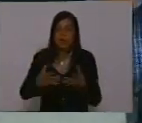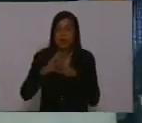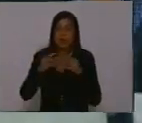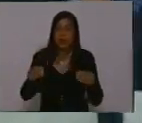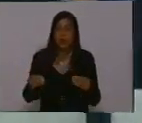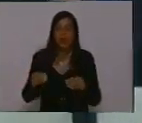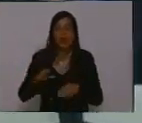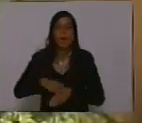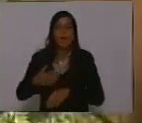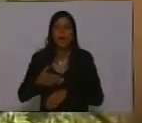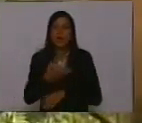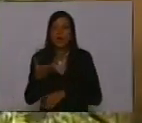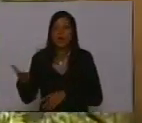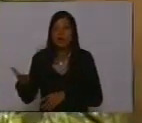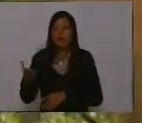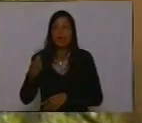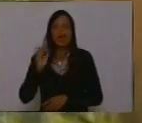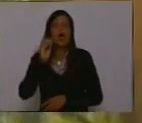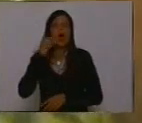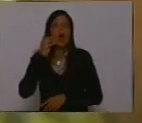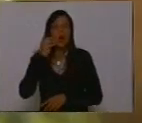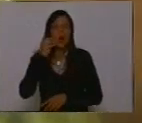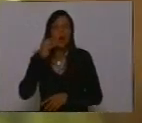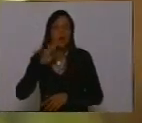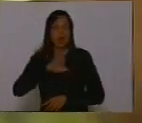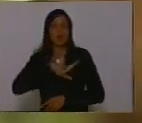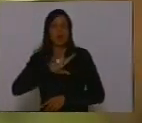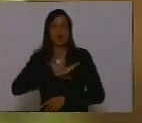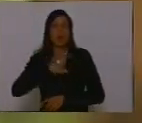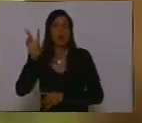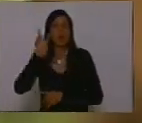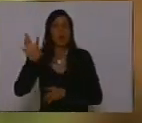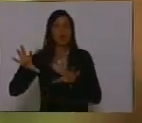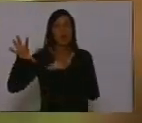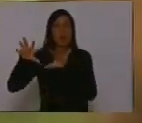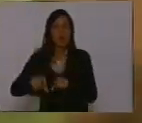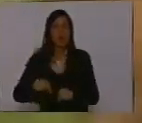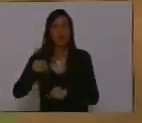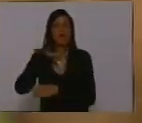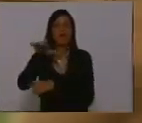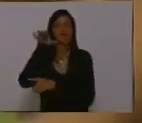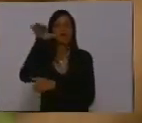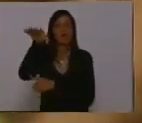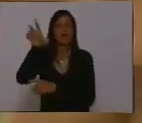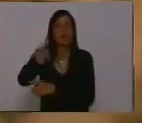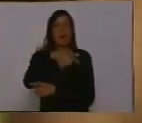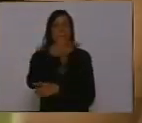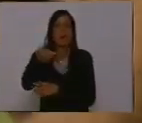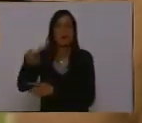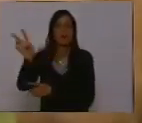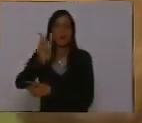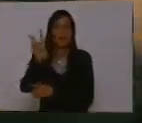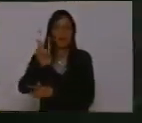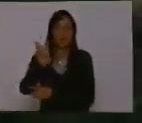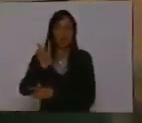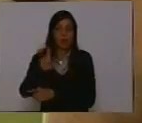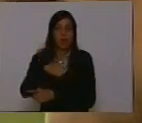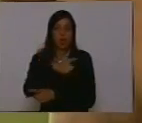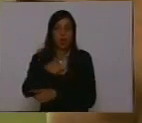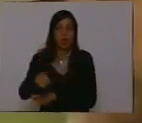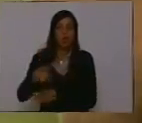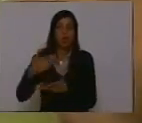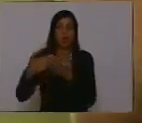Porque ustedes jóvenes son los dueños del futuro y del porvenir de la patria venezolana, más